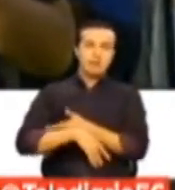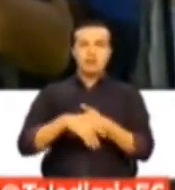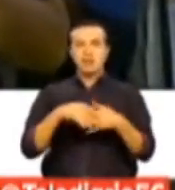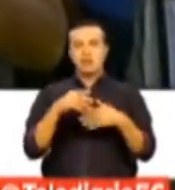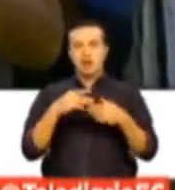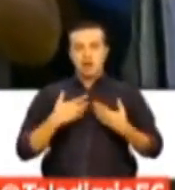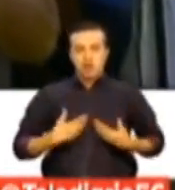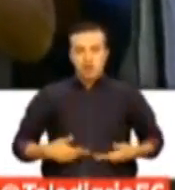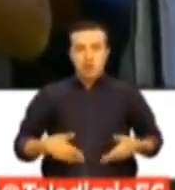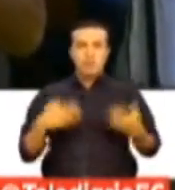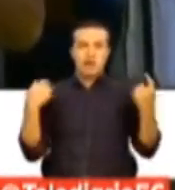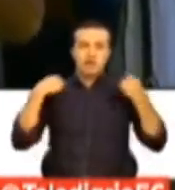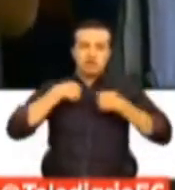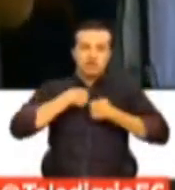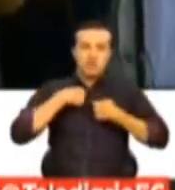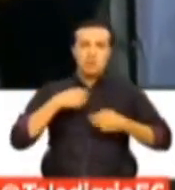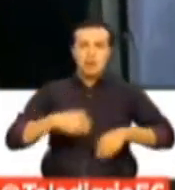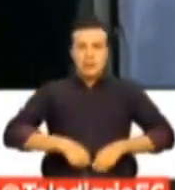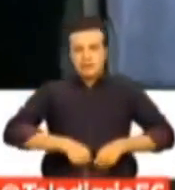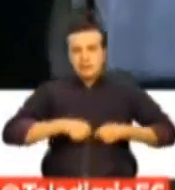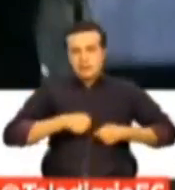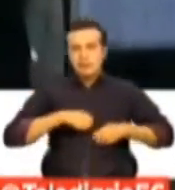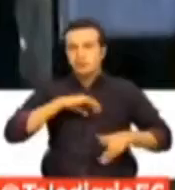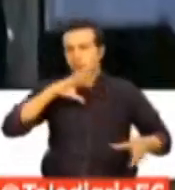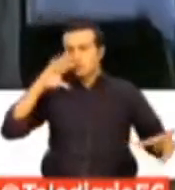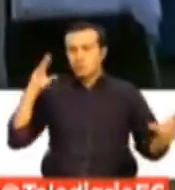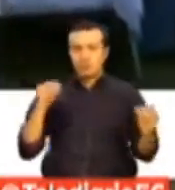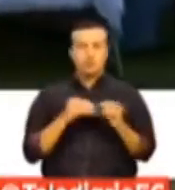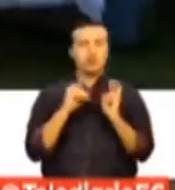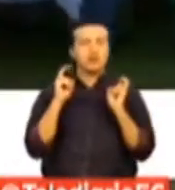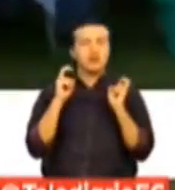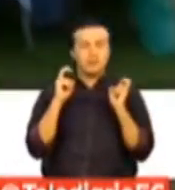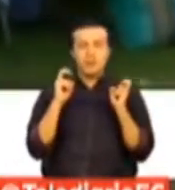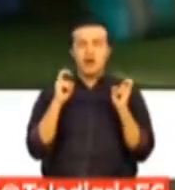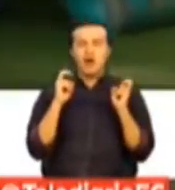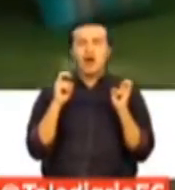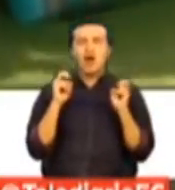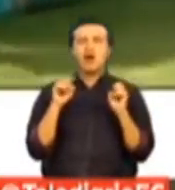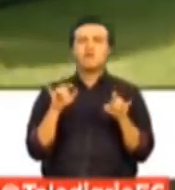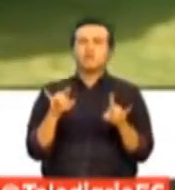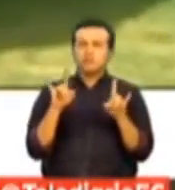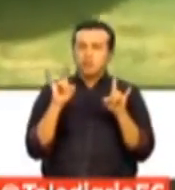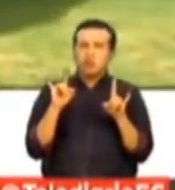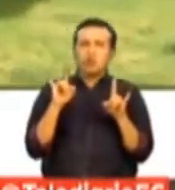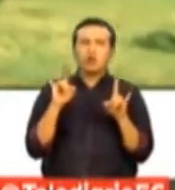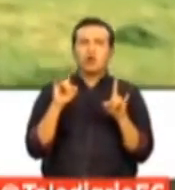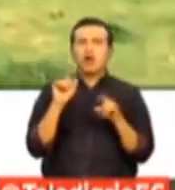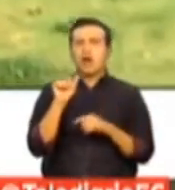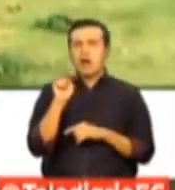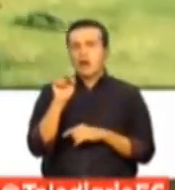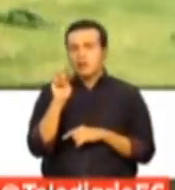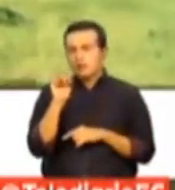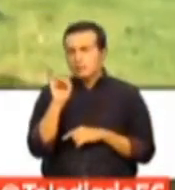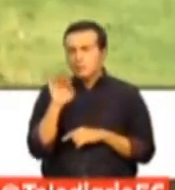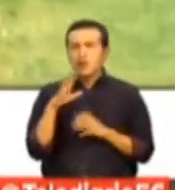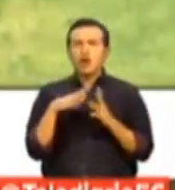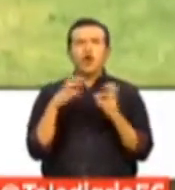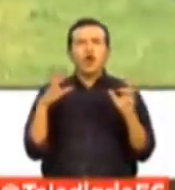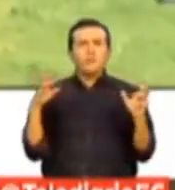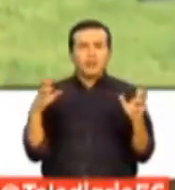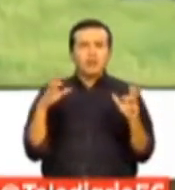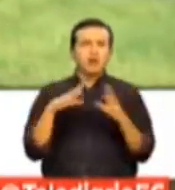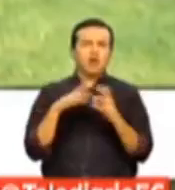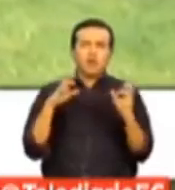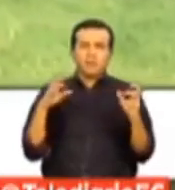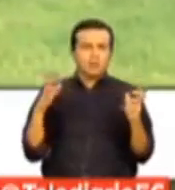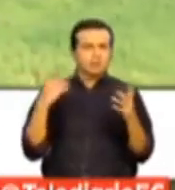blusas, vestidos, chompas, pantalones, todo lo que es referente al mundo del rock y al anime y cómic en general. Bueno,